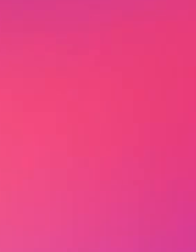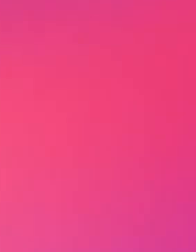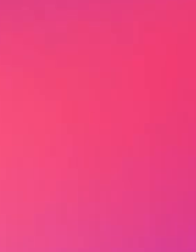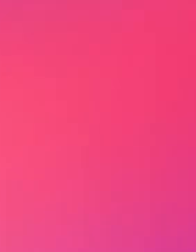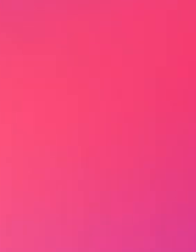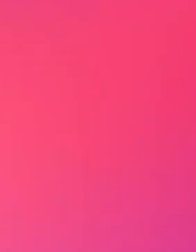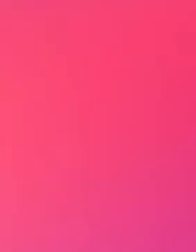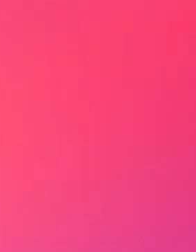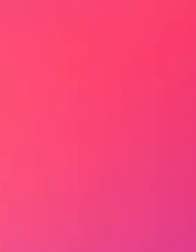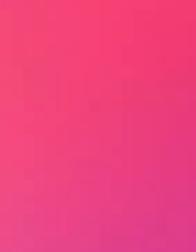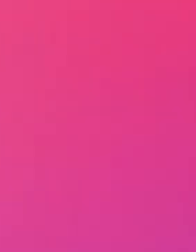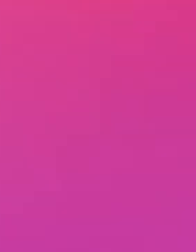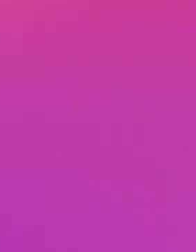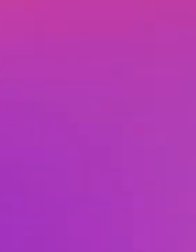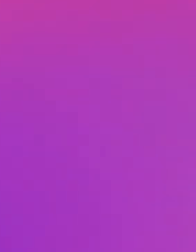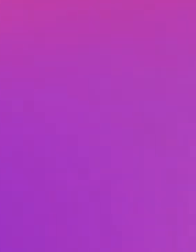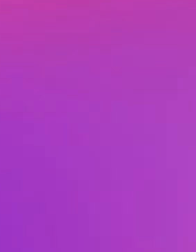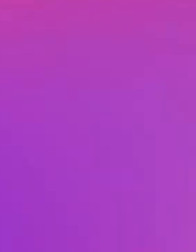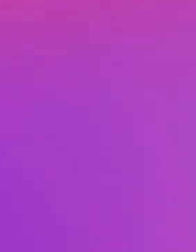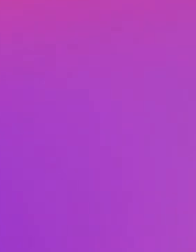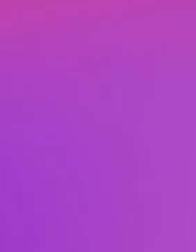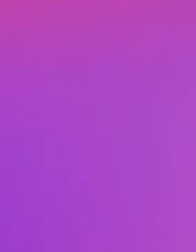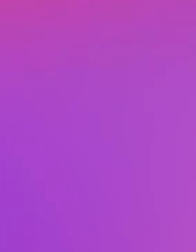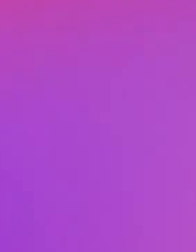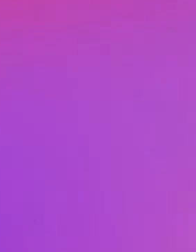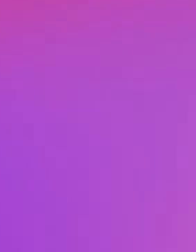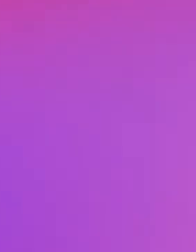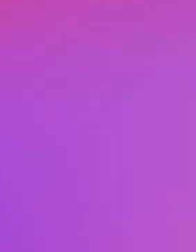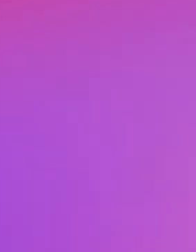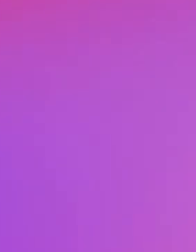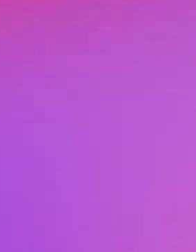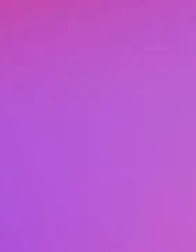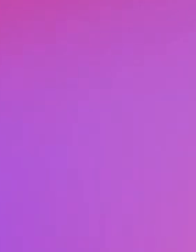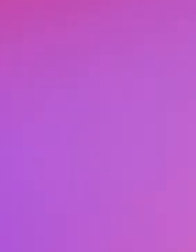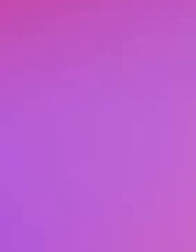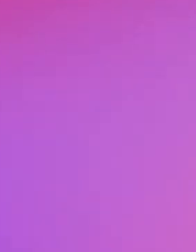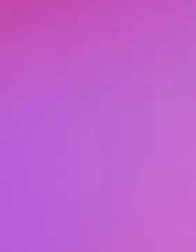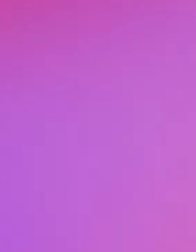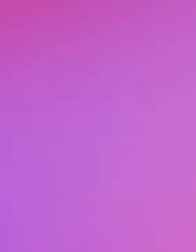conalitec.cep.gov.mx. Y recuerda que también cuentas con el sitio